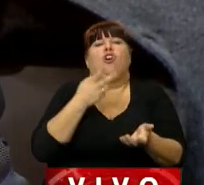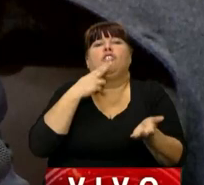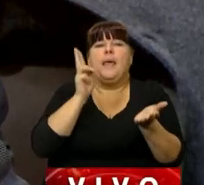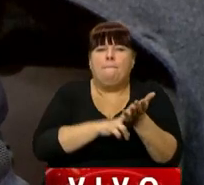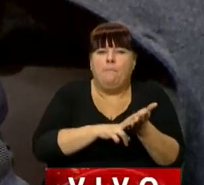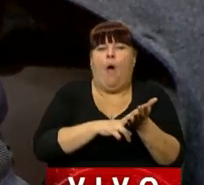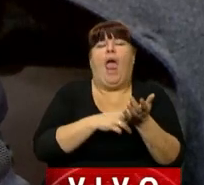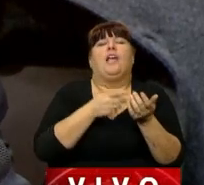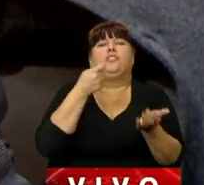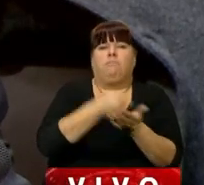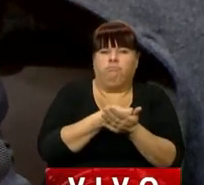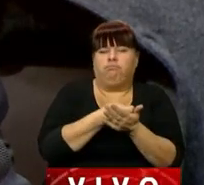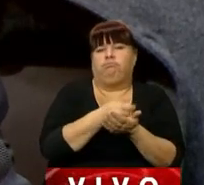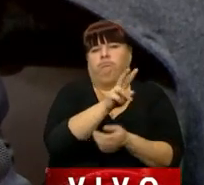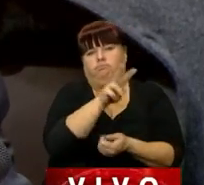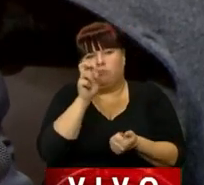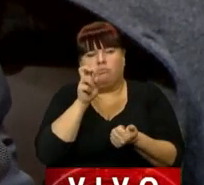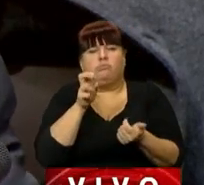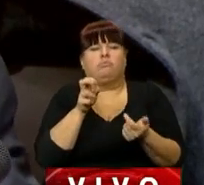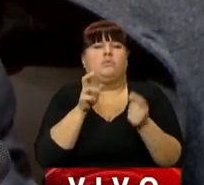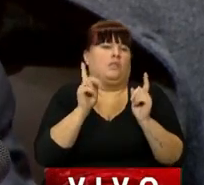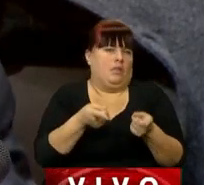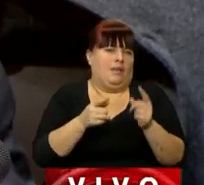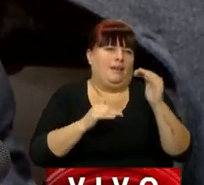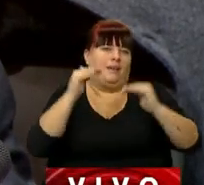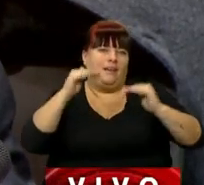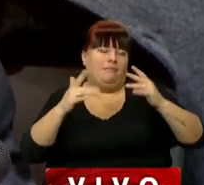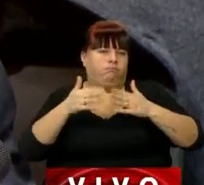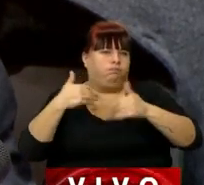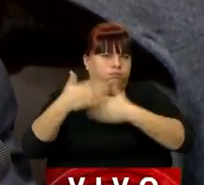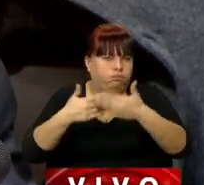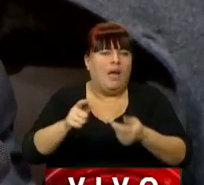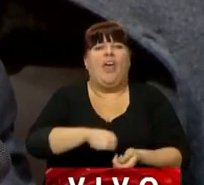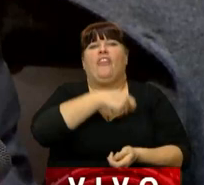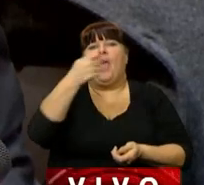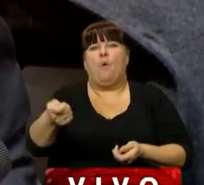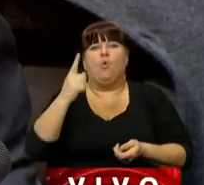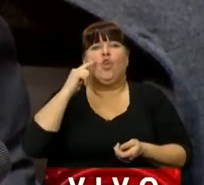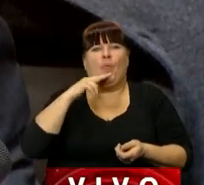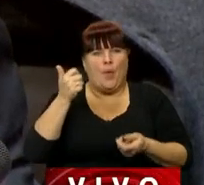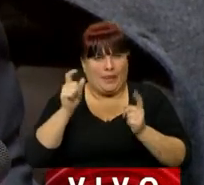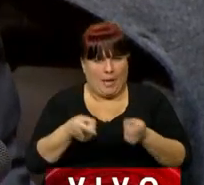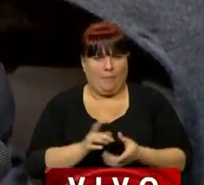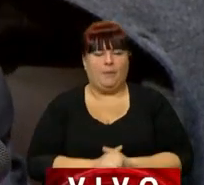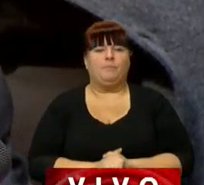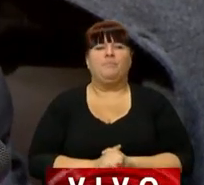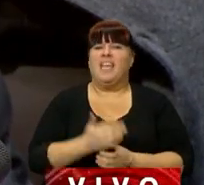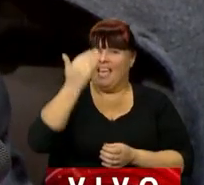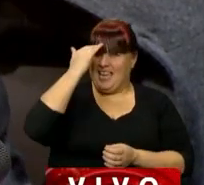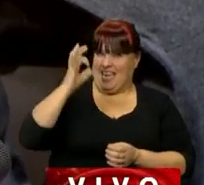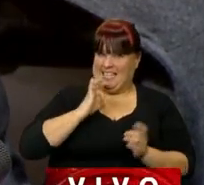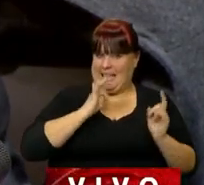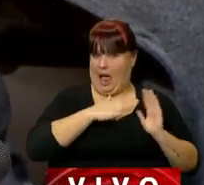desgravaciones impositivas, o sea, la amortización acelerada y la devolución anticipada del IVA. 15